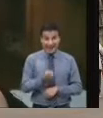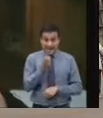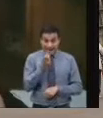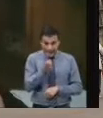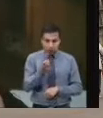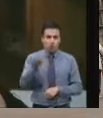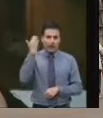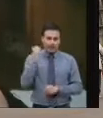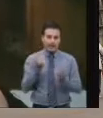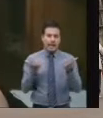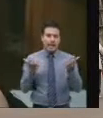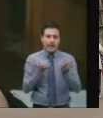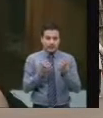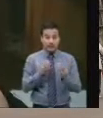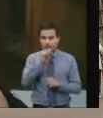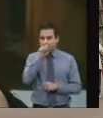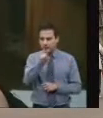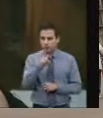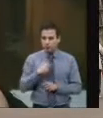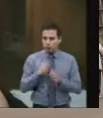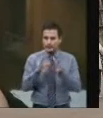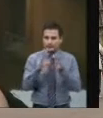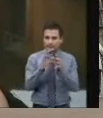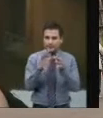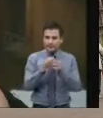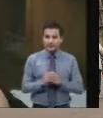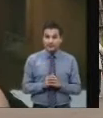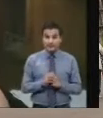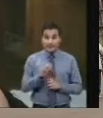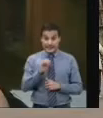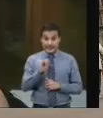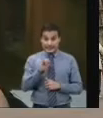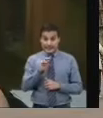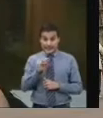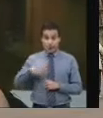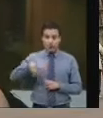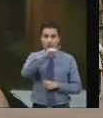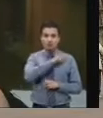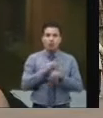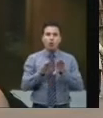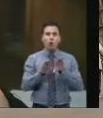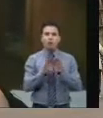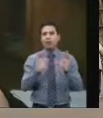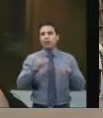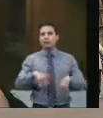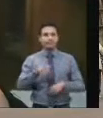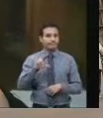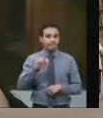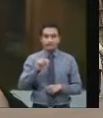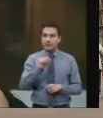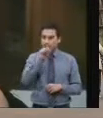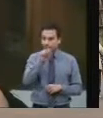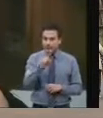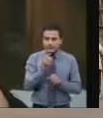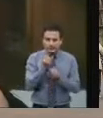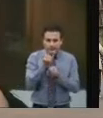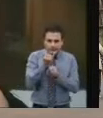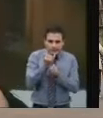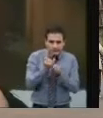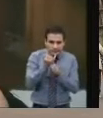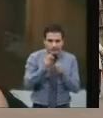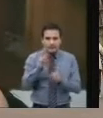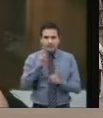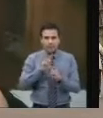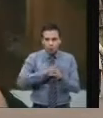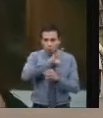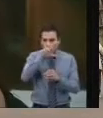hacer énfasis en que este instituto no dio por sentado nada y desplegó una investigación para llegar a la verdad en este caso